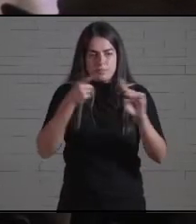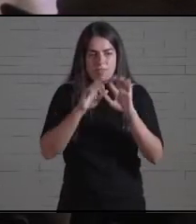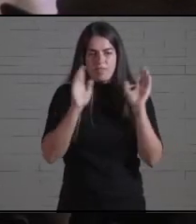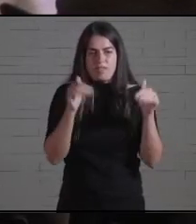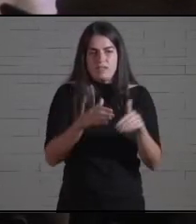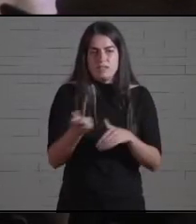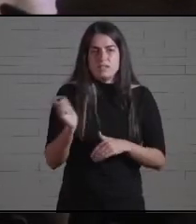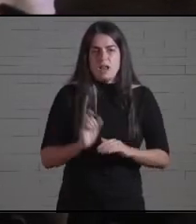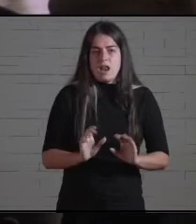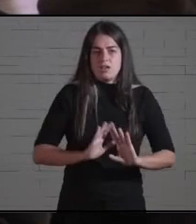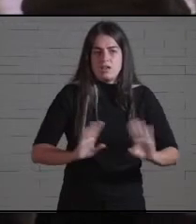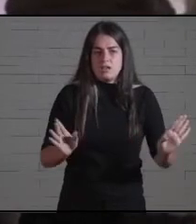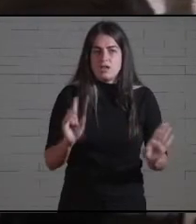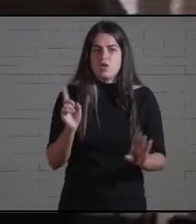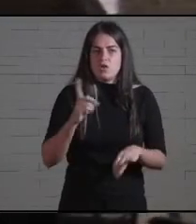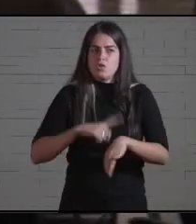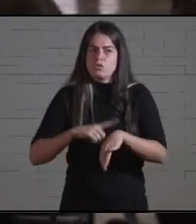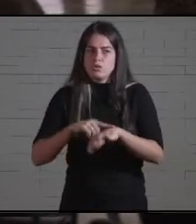salarios, sino también en los tiempos.